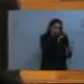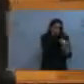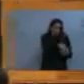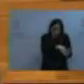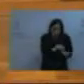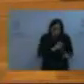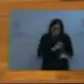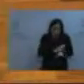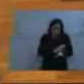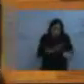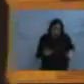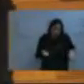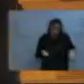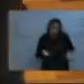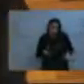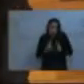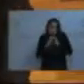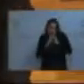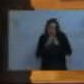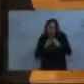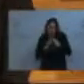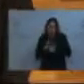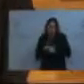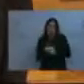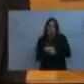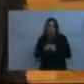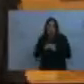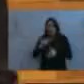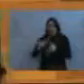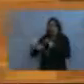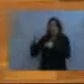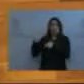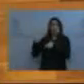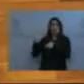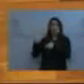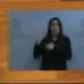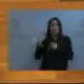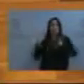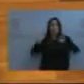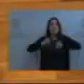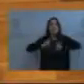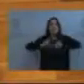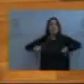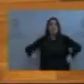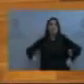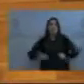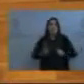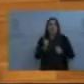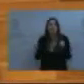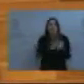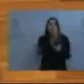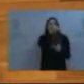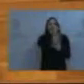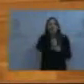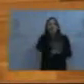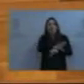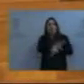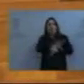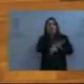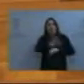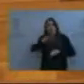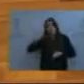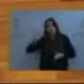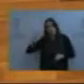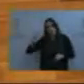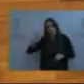consejera. También, entonces, en aquel momento, en el pacto, a los consejeros de Izquierda Unida,